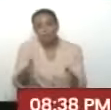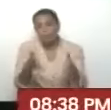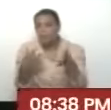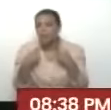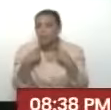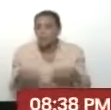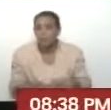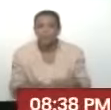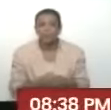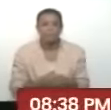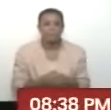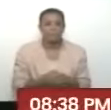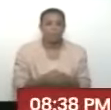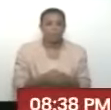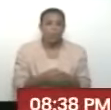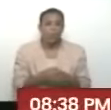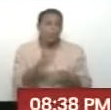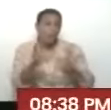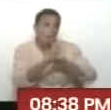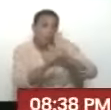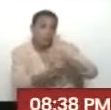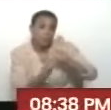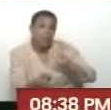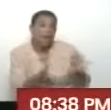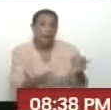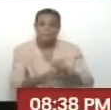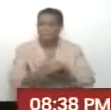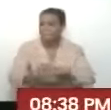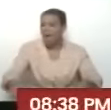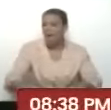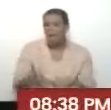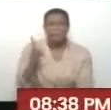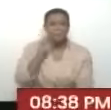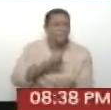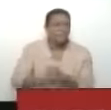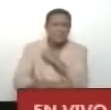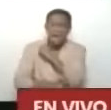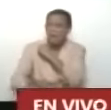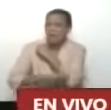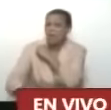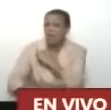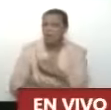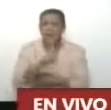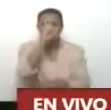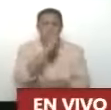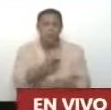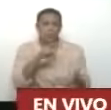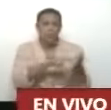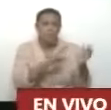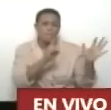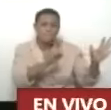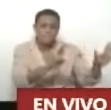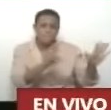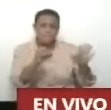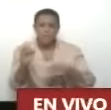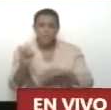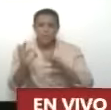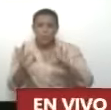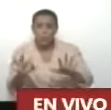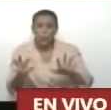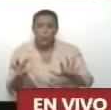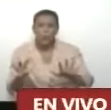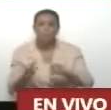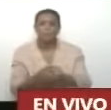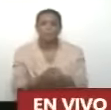fraude. Cuando la enmienda constitucional cantaron fraude también en el 2009, creo que fue la enmienda constitucional. En